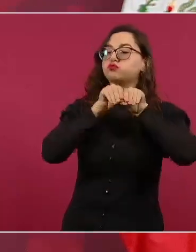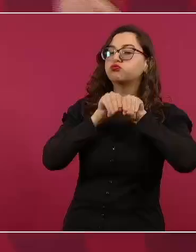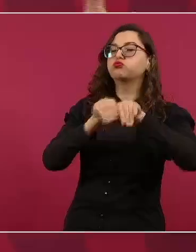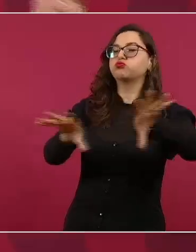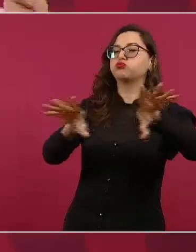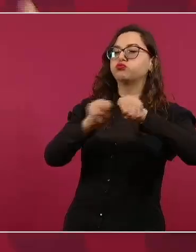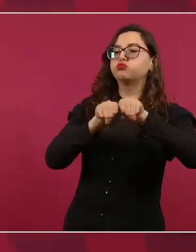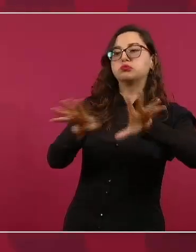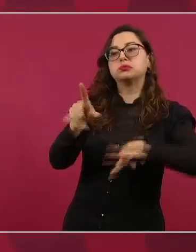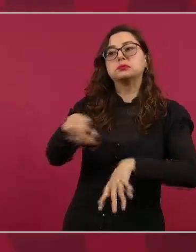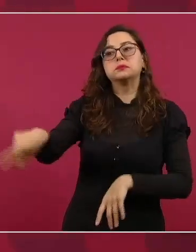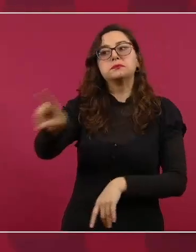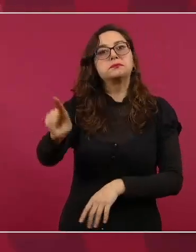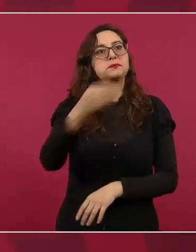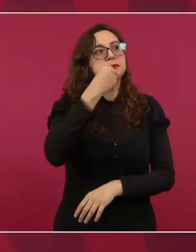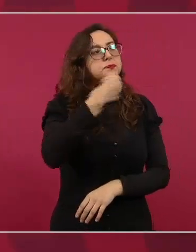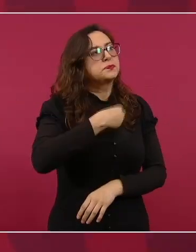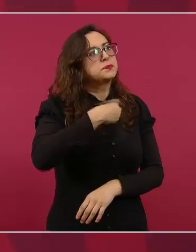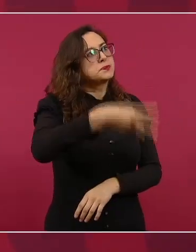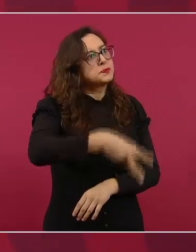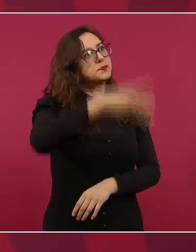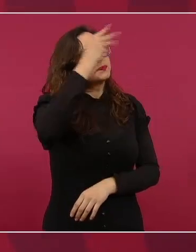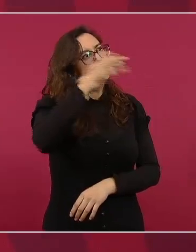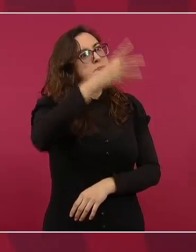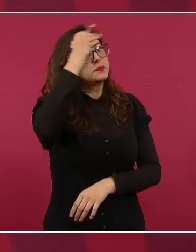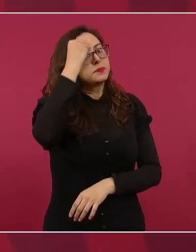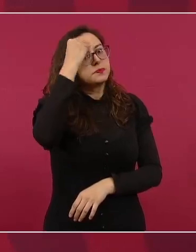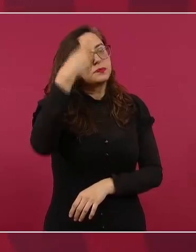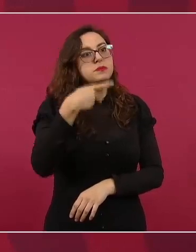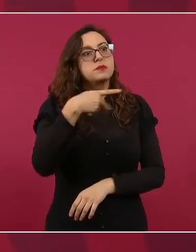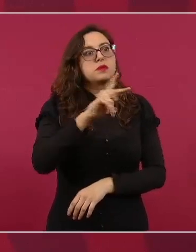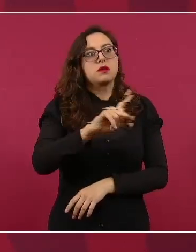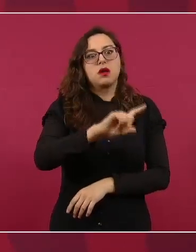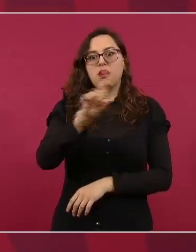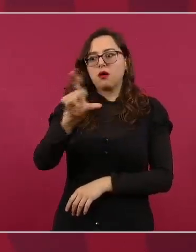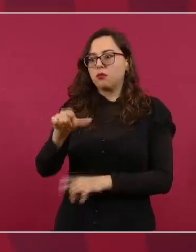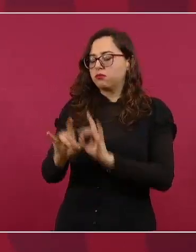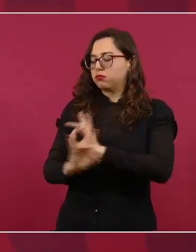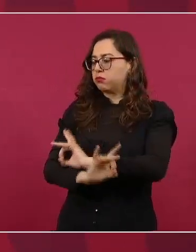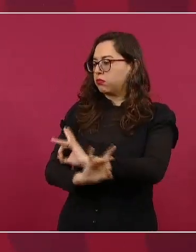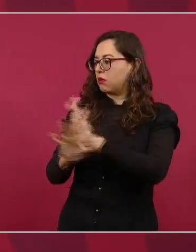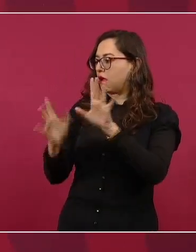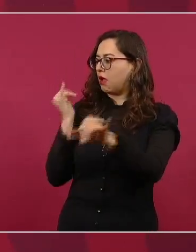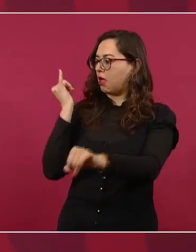sociales y cada persona que tiene un teléfono